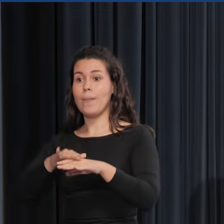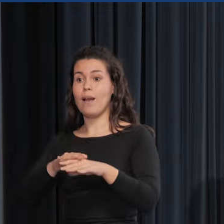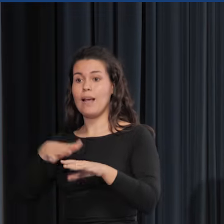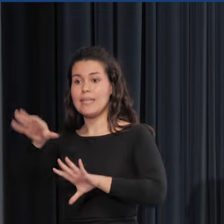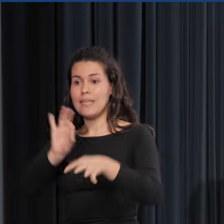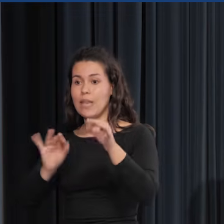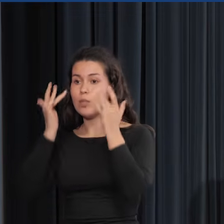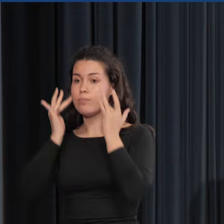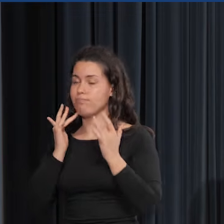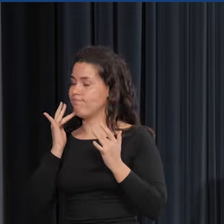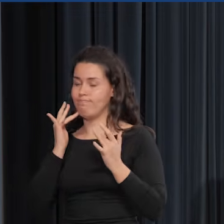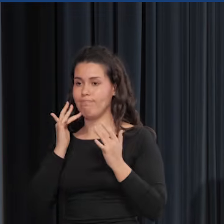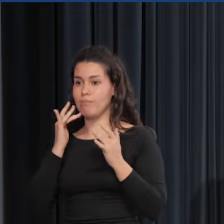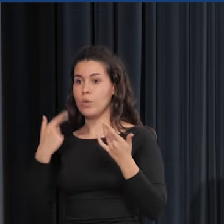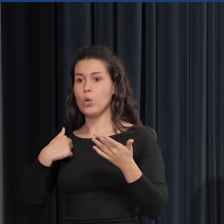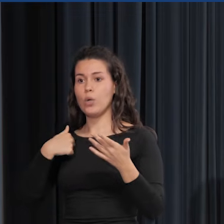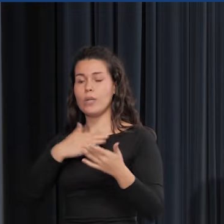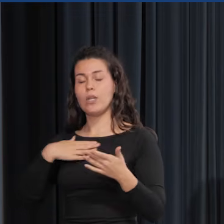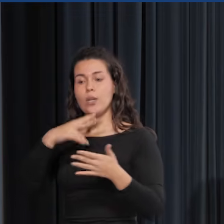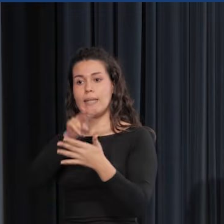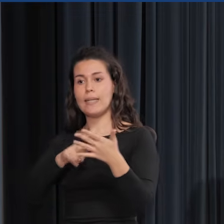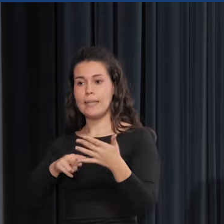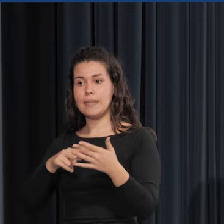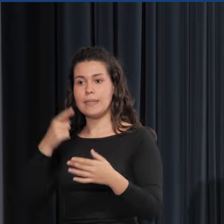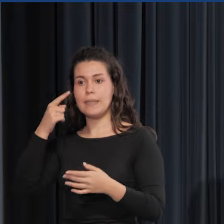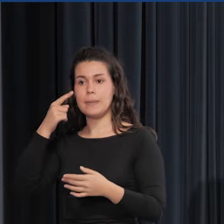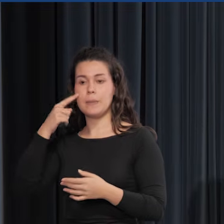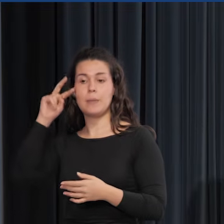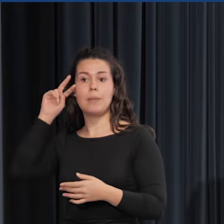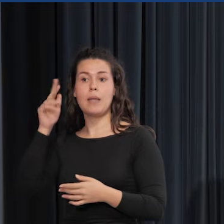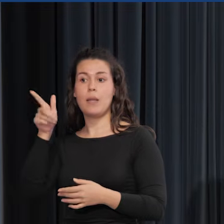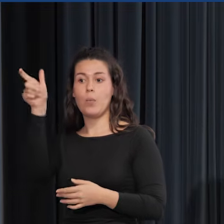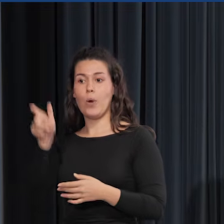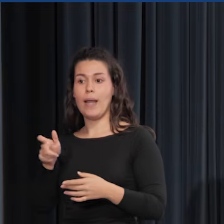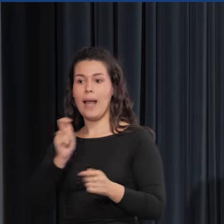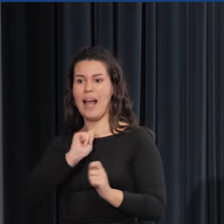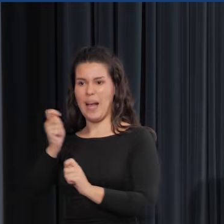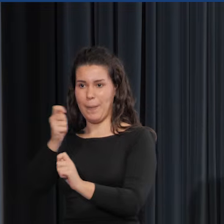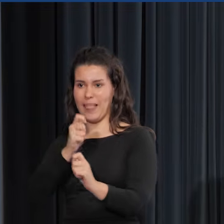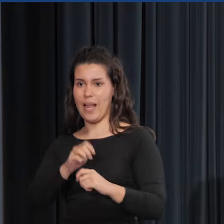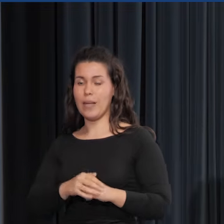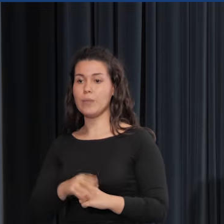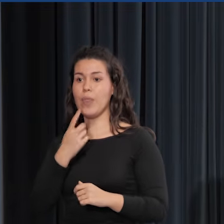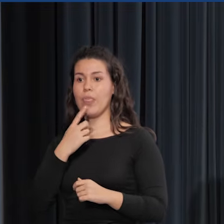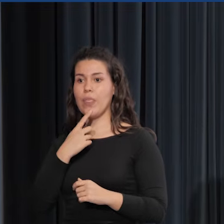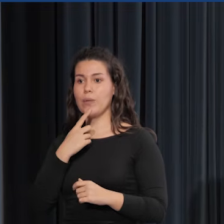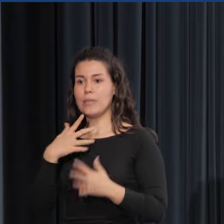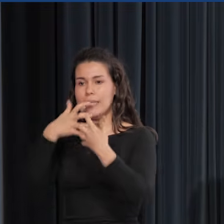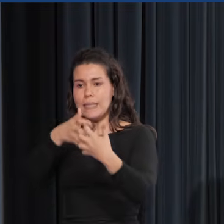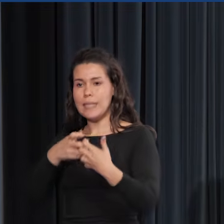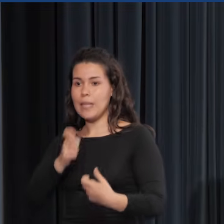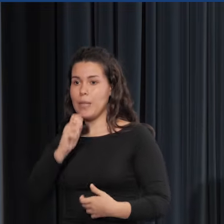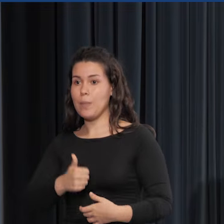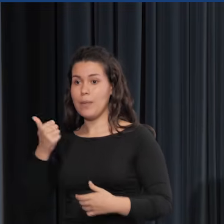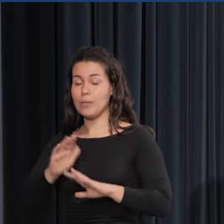leer el testimonio de una carpintera de un artículo de Moir et al. Al respecto que dice: la lucha más difícil es ir contra